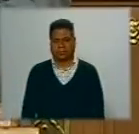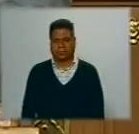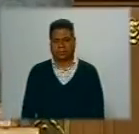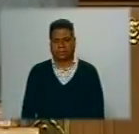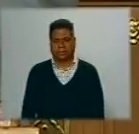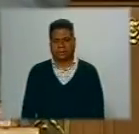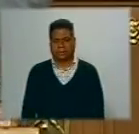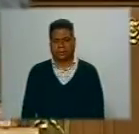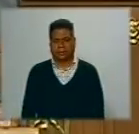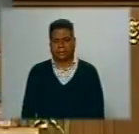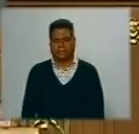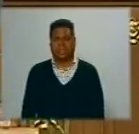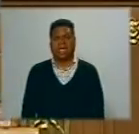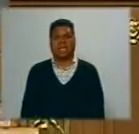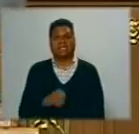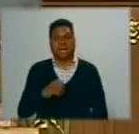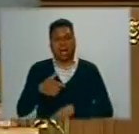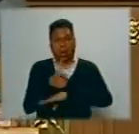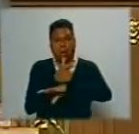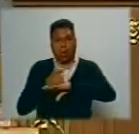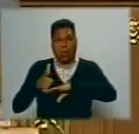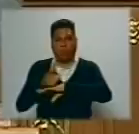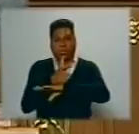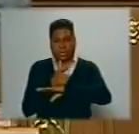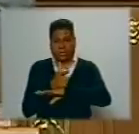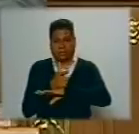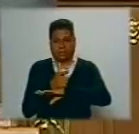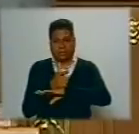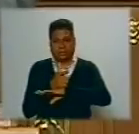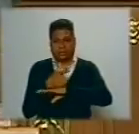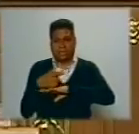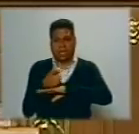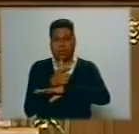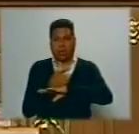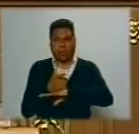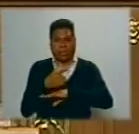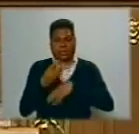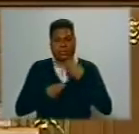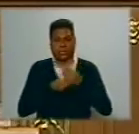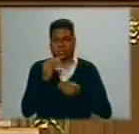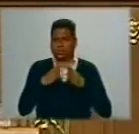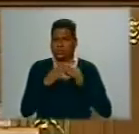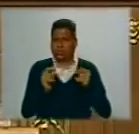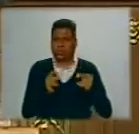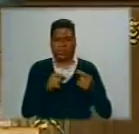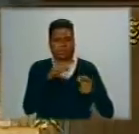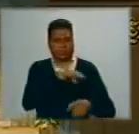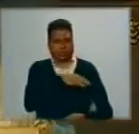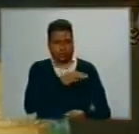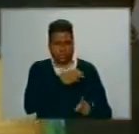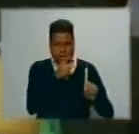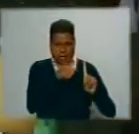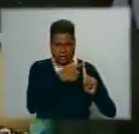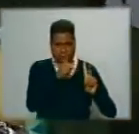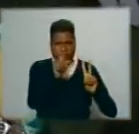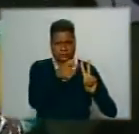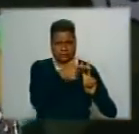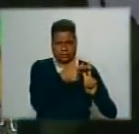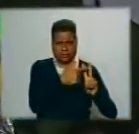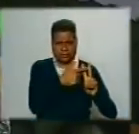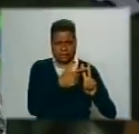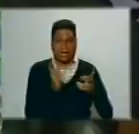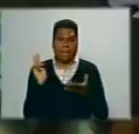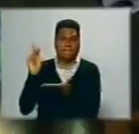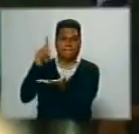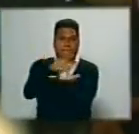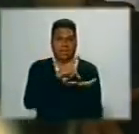de que sea el Estado, en conjunto con todos los sujetos sociales que intervienen